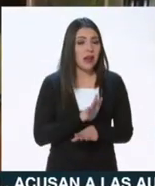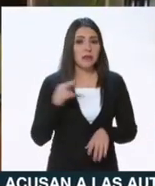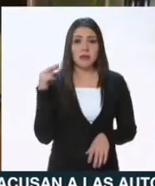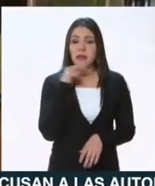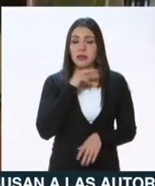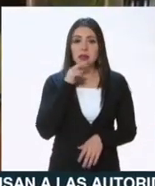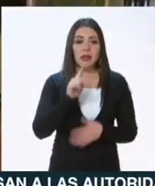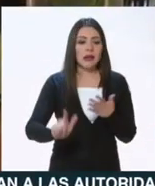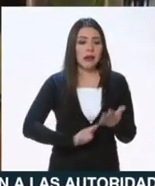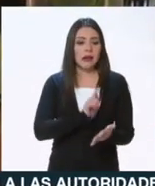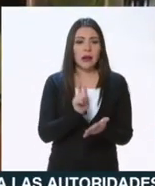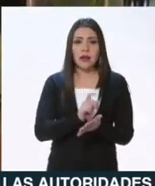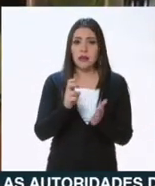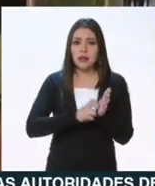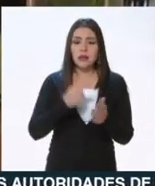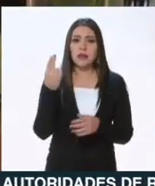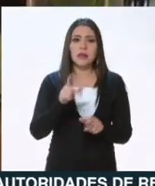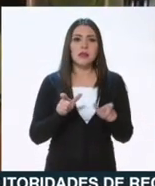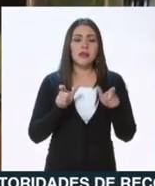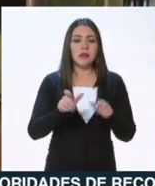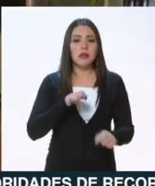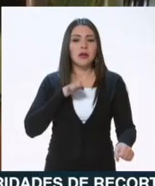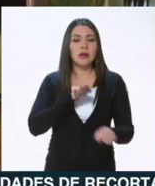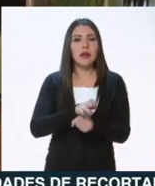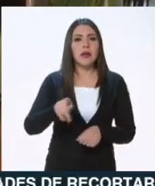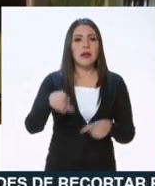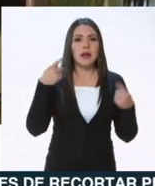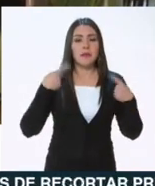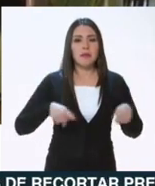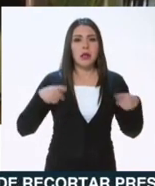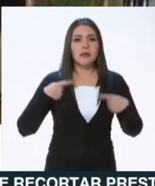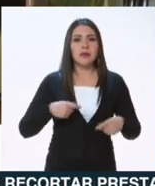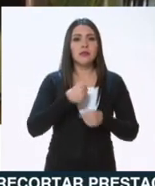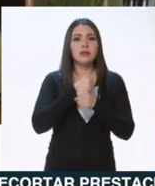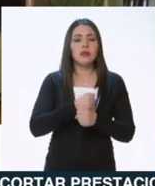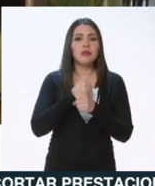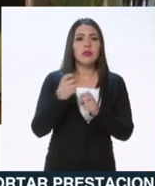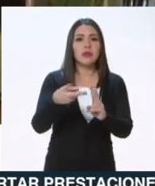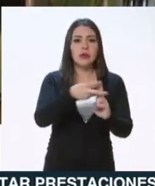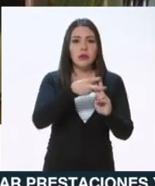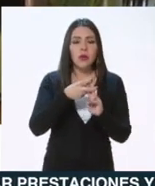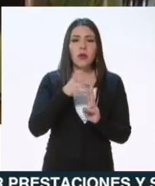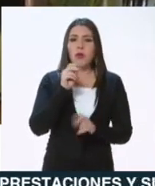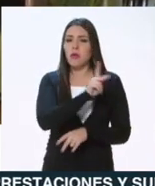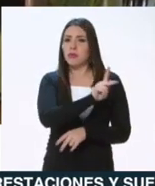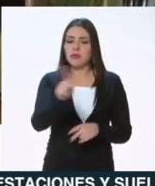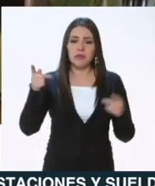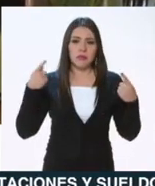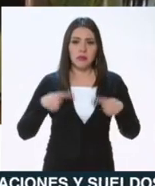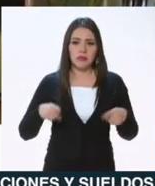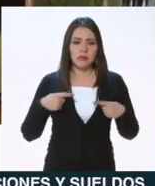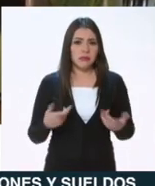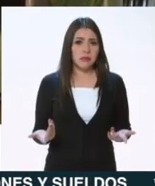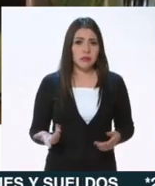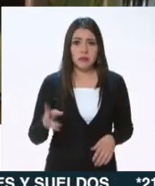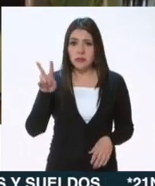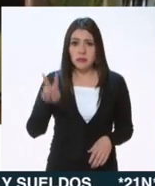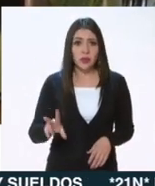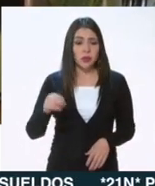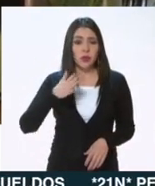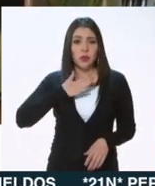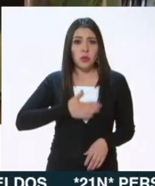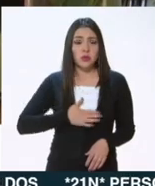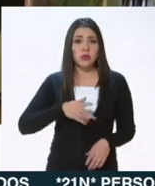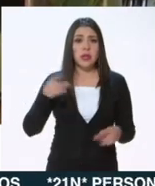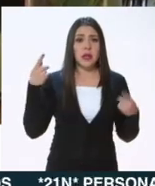en darle más protección a las víctimas del delito del secuestro y a las víctimas en general. Es injusto que un delincuente que